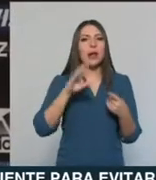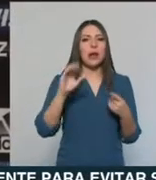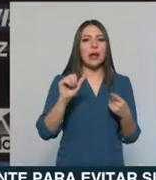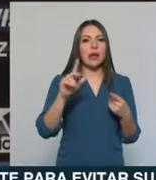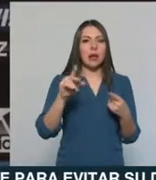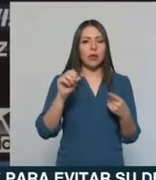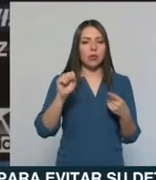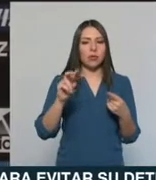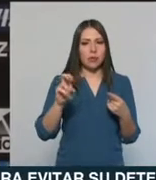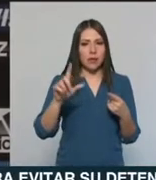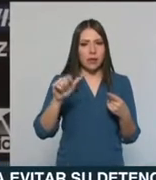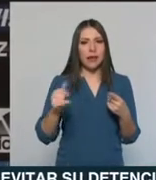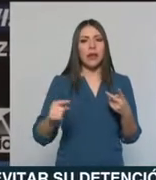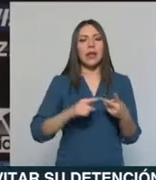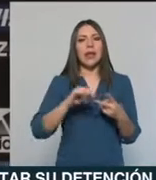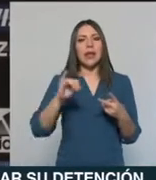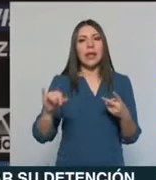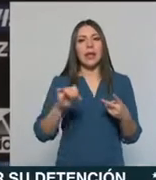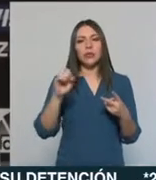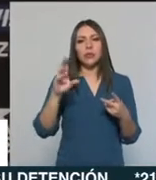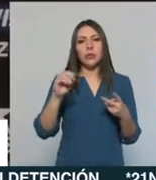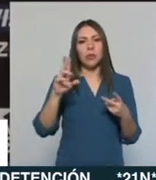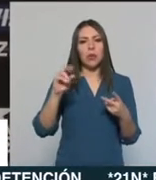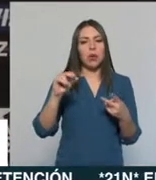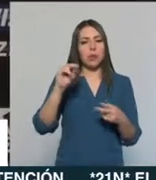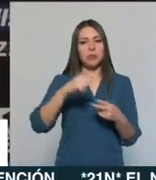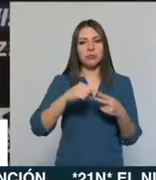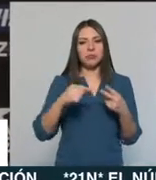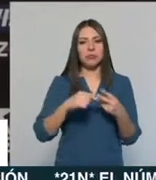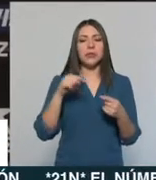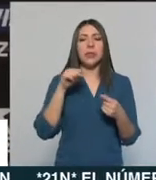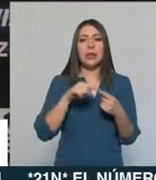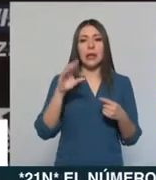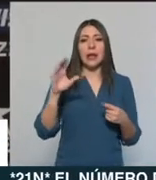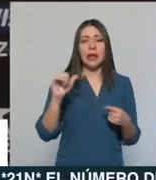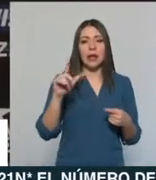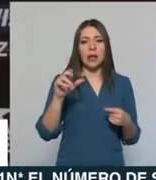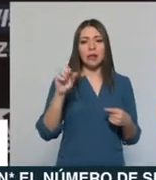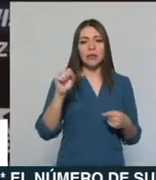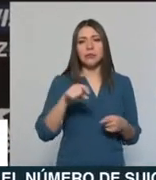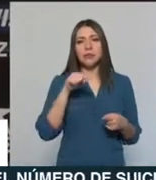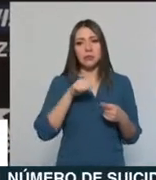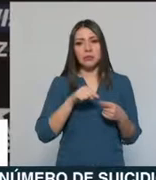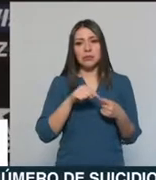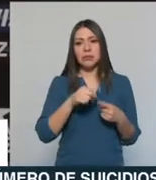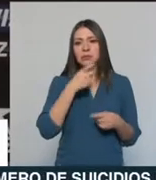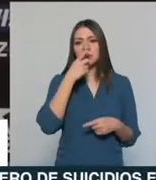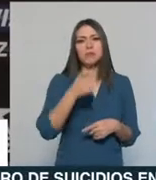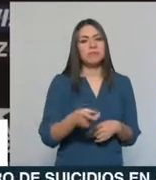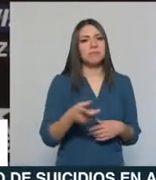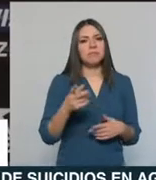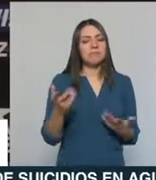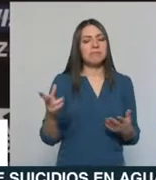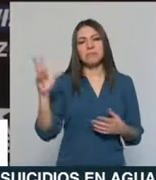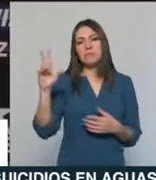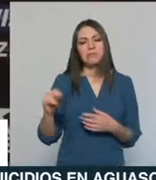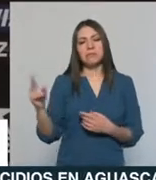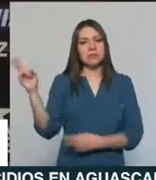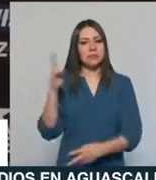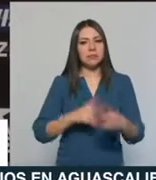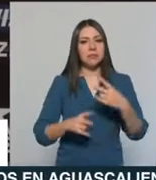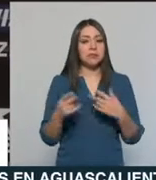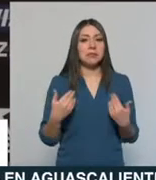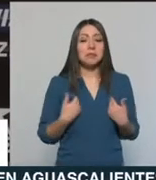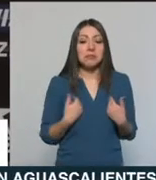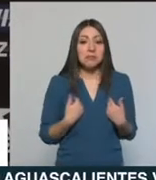caso de Carlos específicamente, él manifestó la idea de no venir y no lo